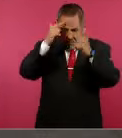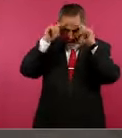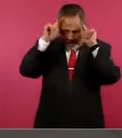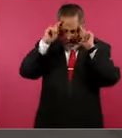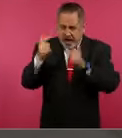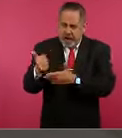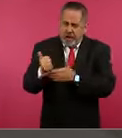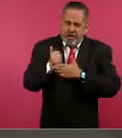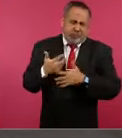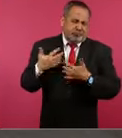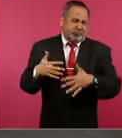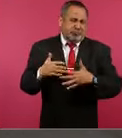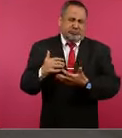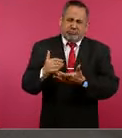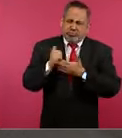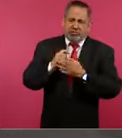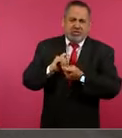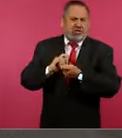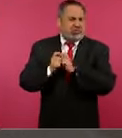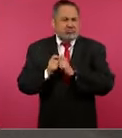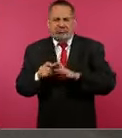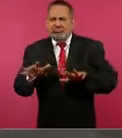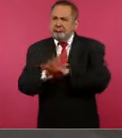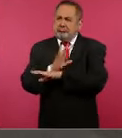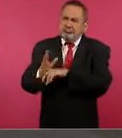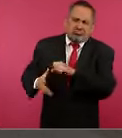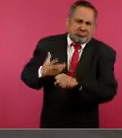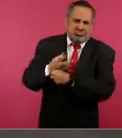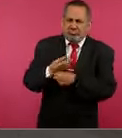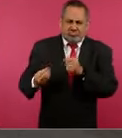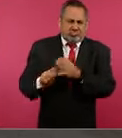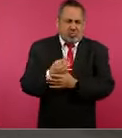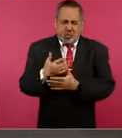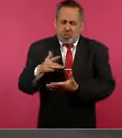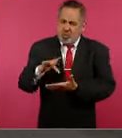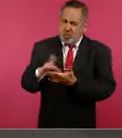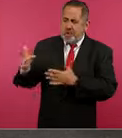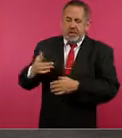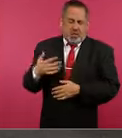la transformación del país. Y quiero